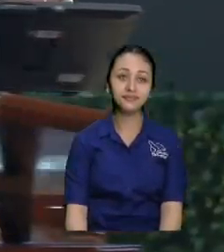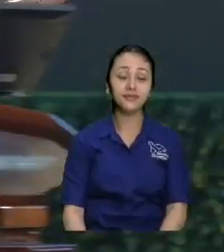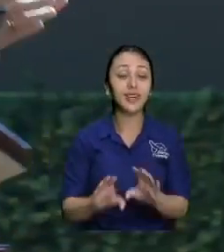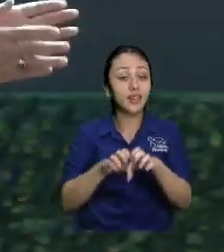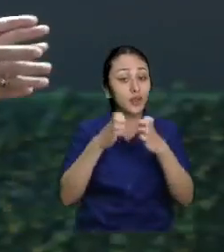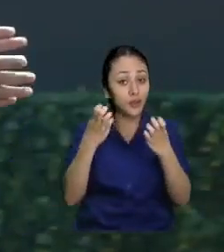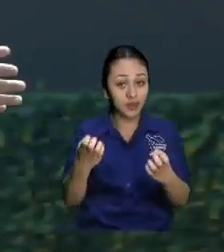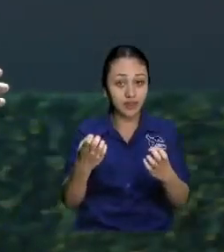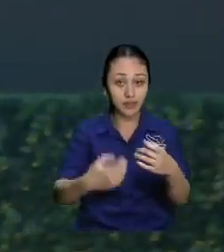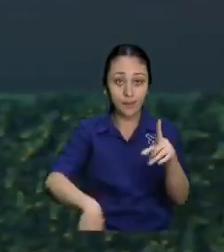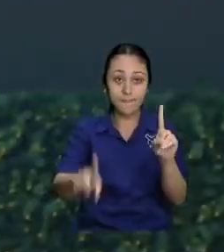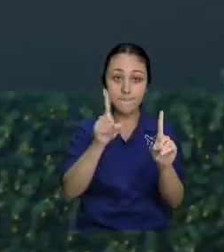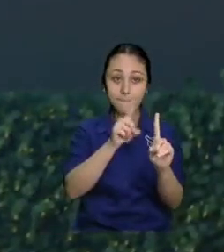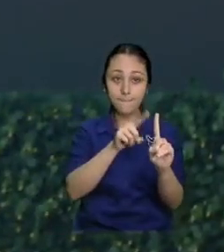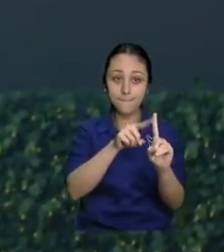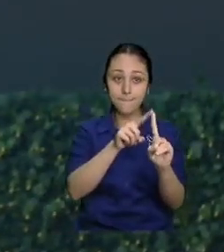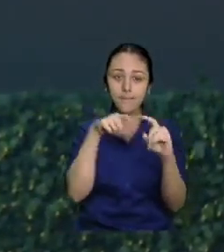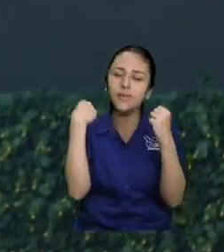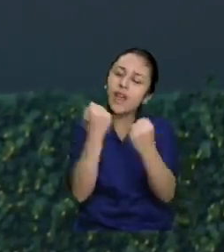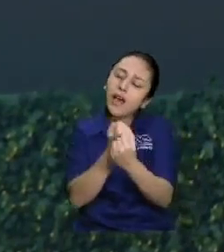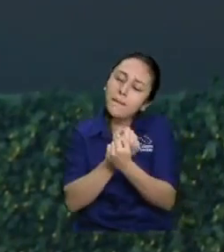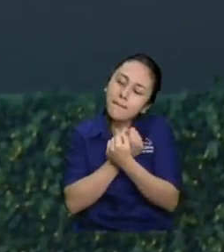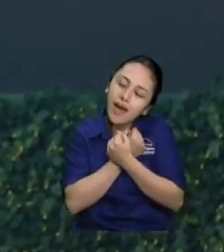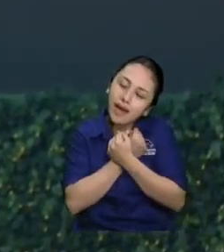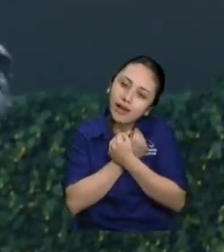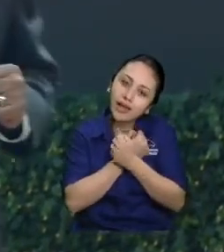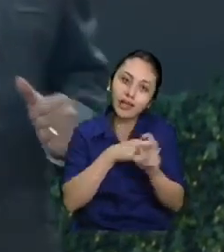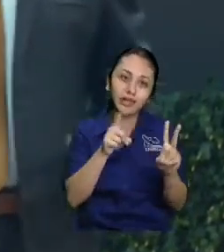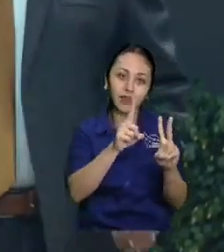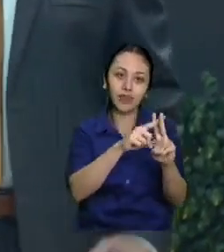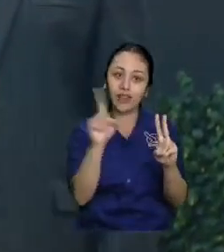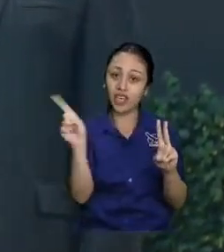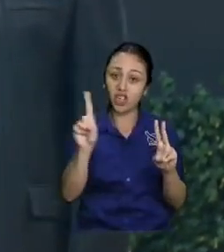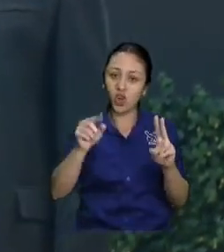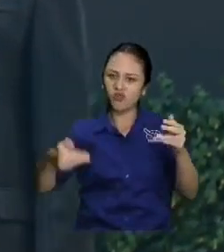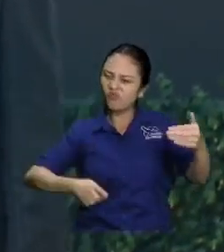Entonces, primero, amarla y no irritarla.